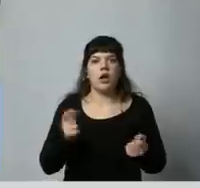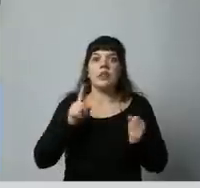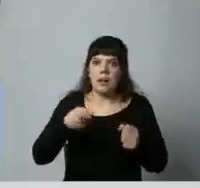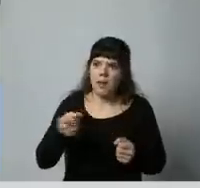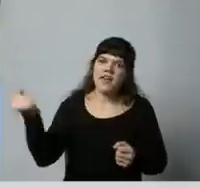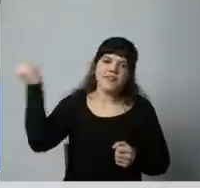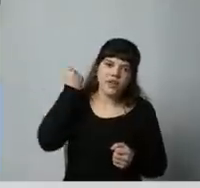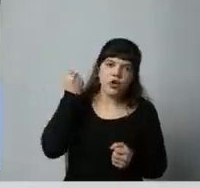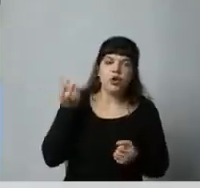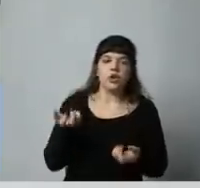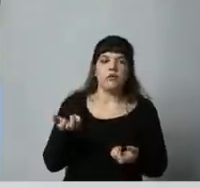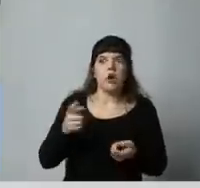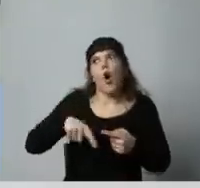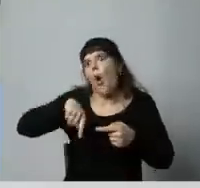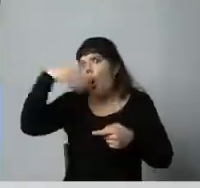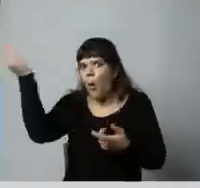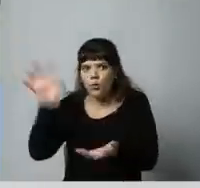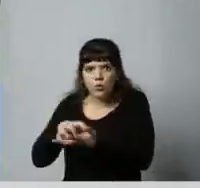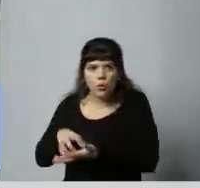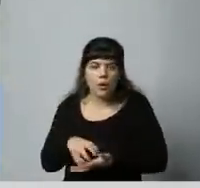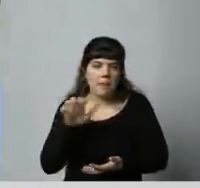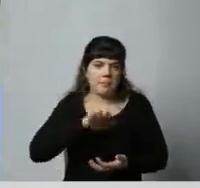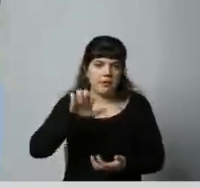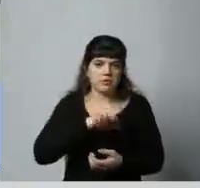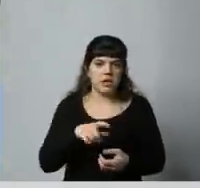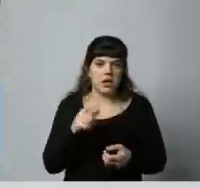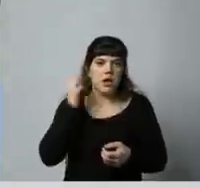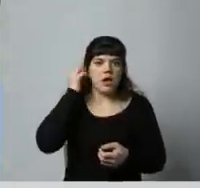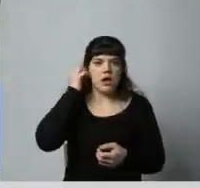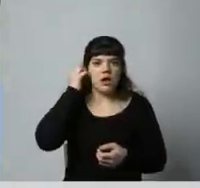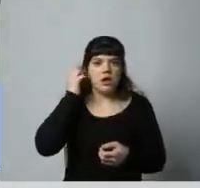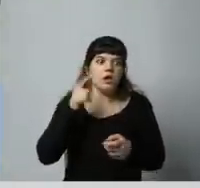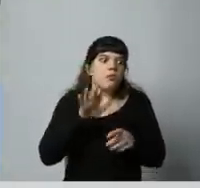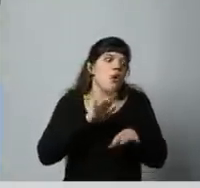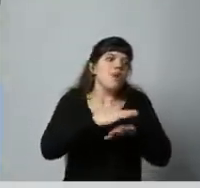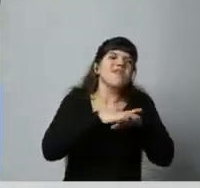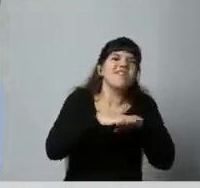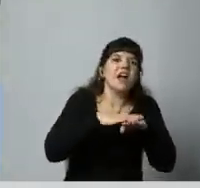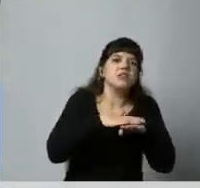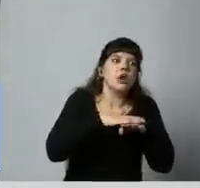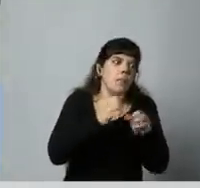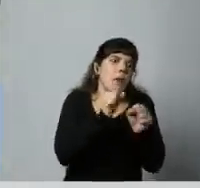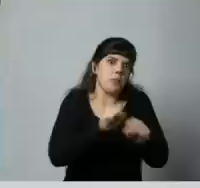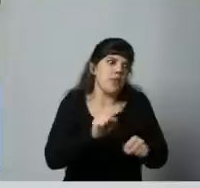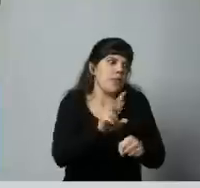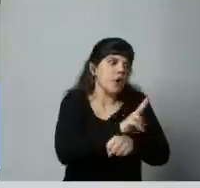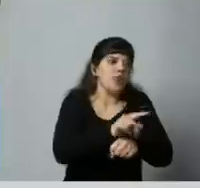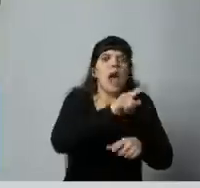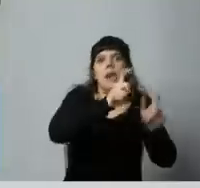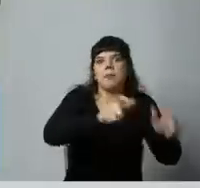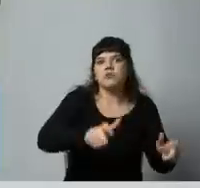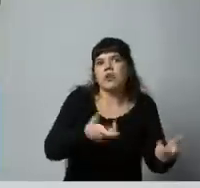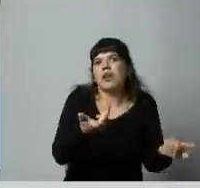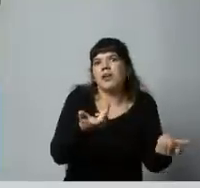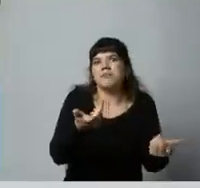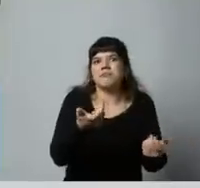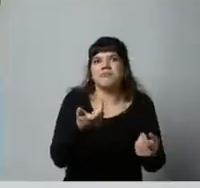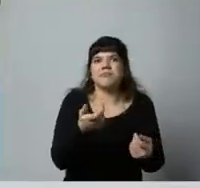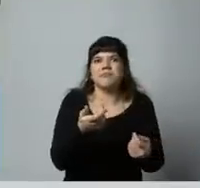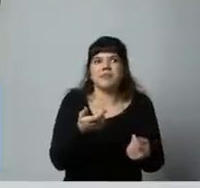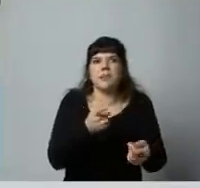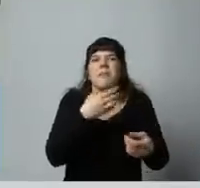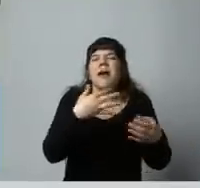frigorífica y otros y poner un piso que proteja a los más vulnerables ahora el 30 de junio del año que viene